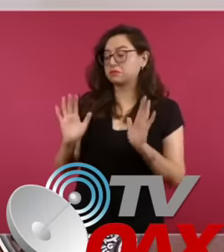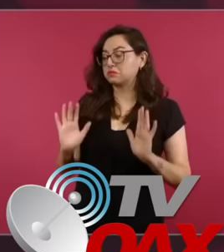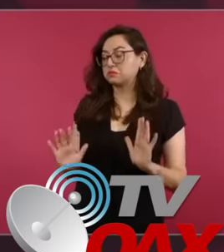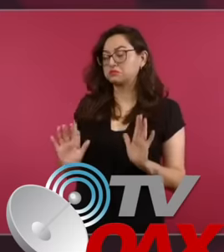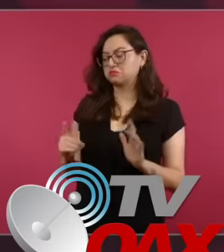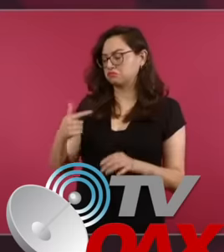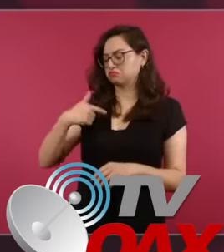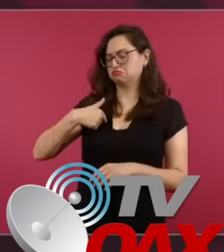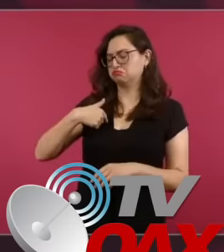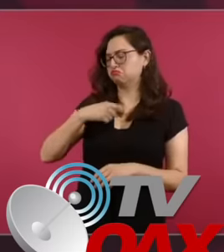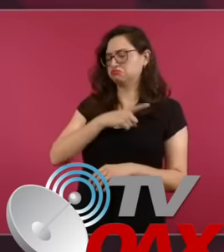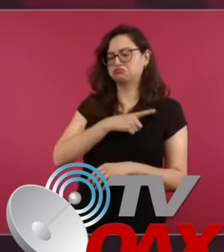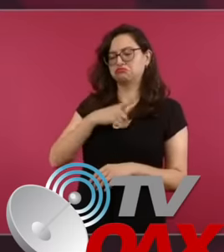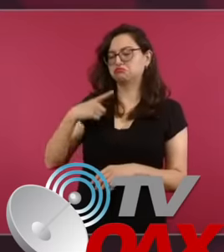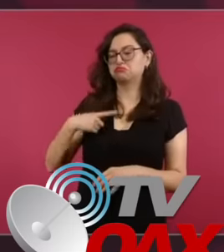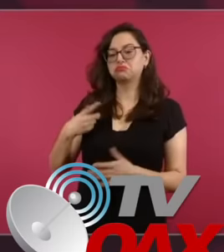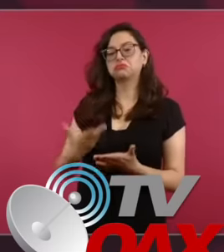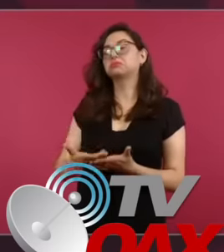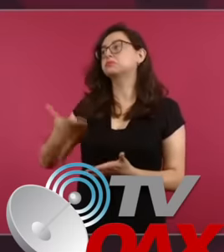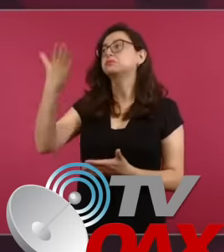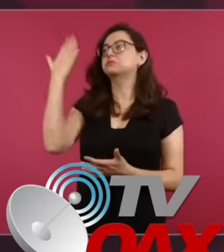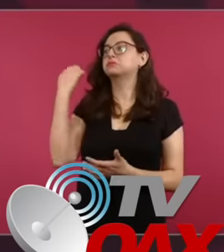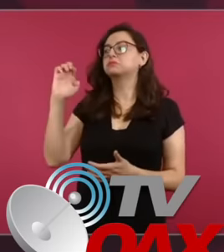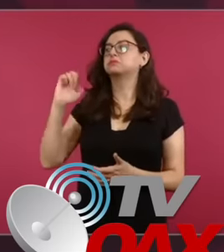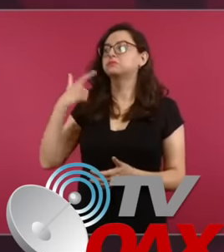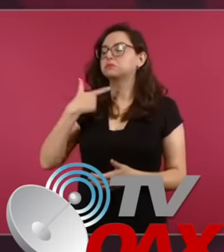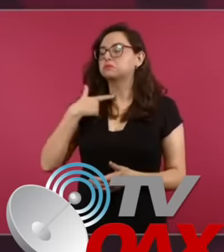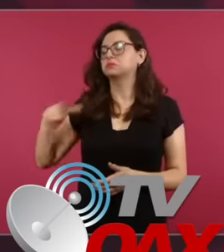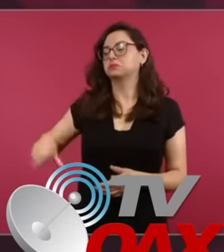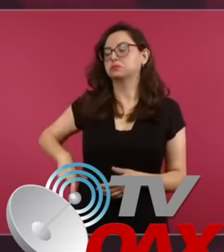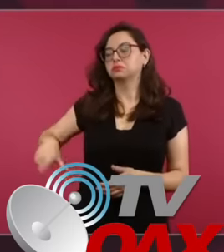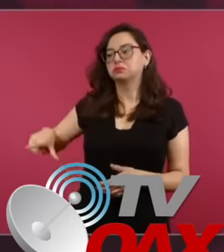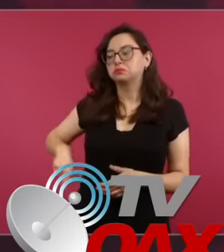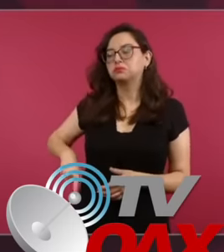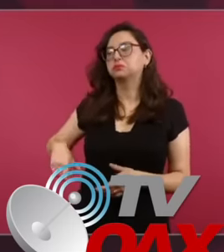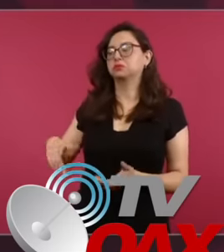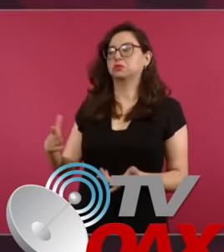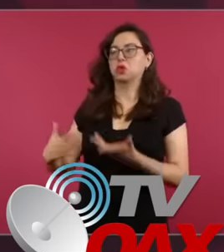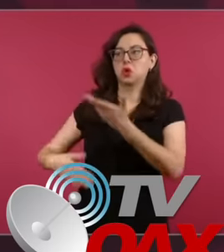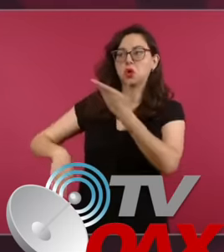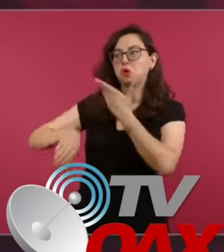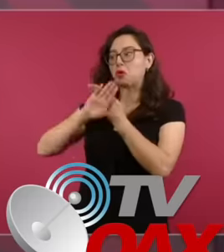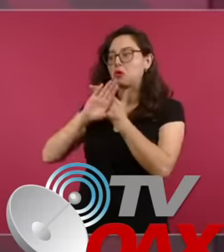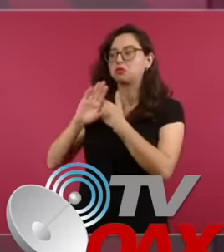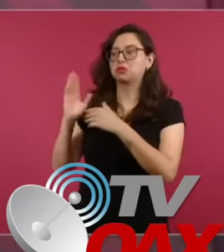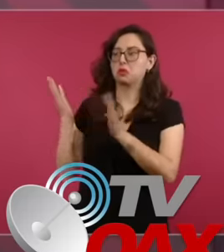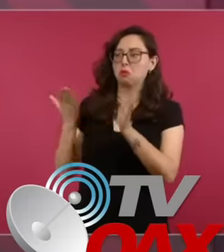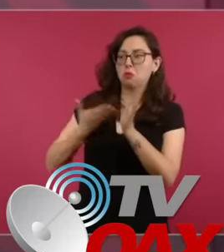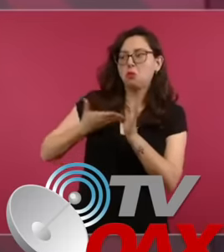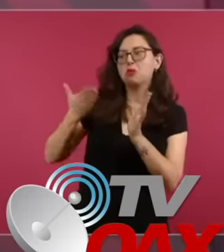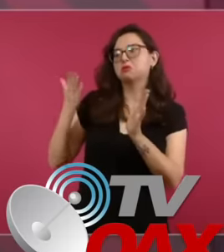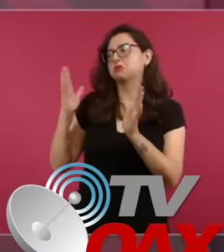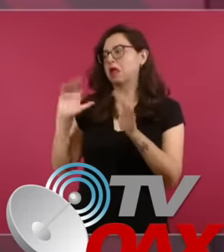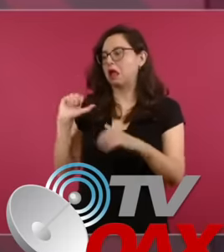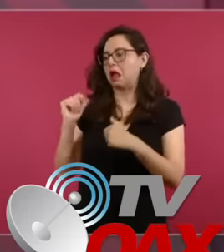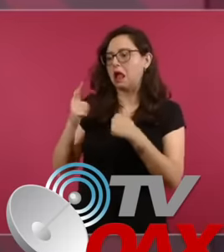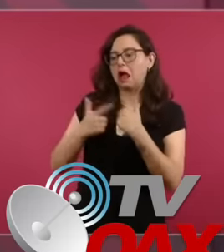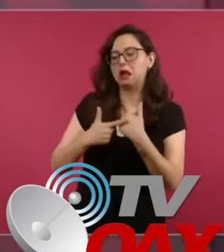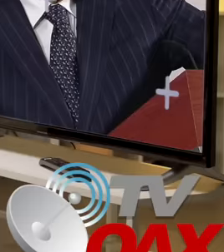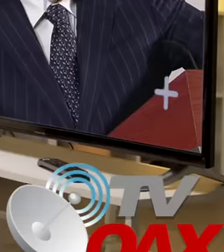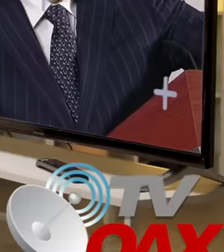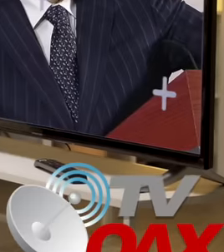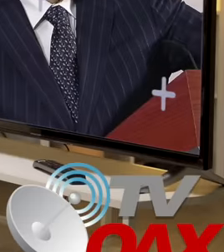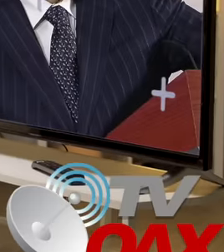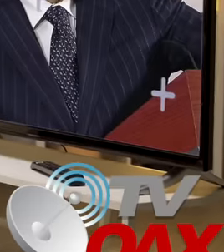Las mañaneras del presidente Andrés Manuel López Obrador han ganado prestigio y alcance, ya que millones de mexicanos y